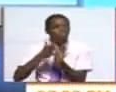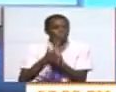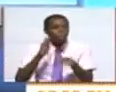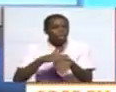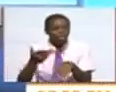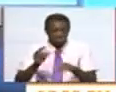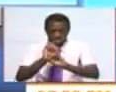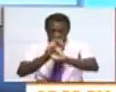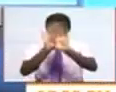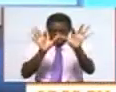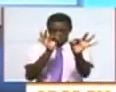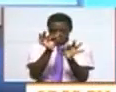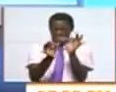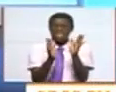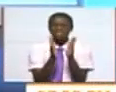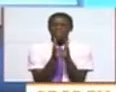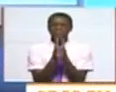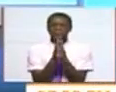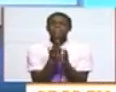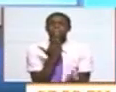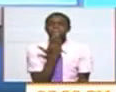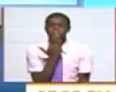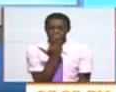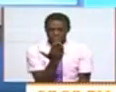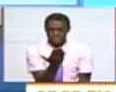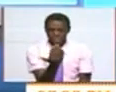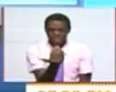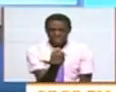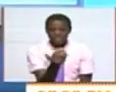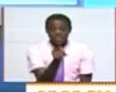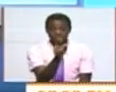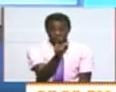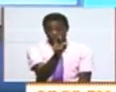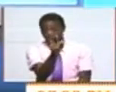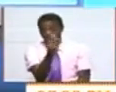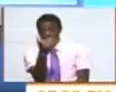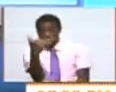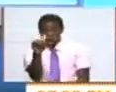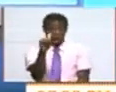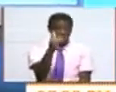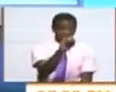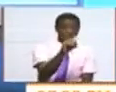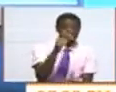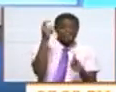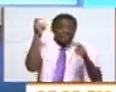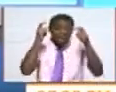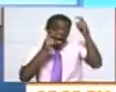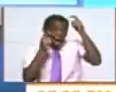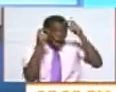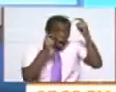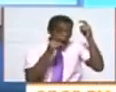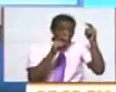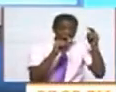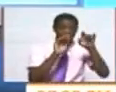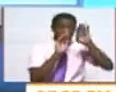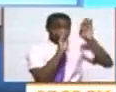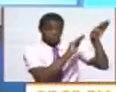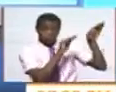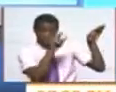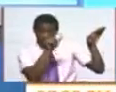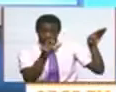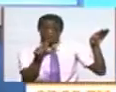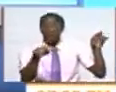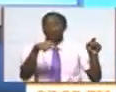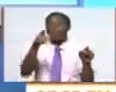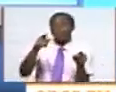claramente. Y pido con el corazón en la mano que aquellos chavistas, que aquellos independientes,